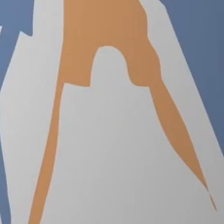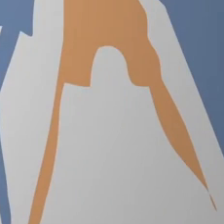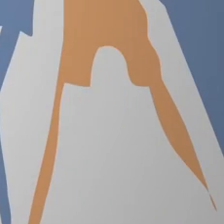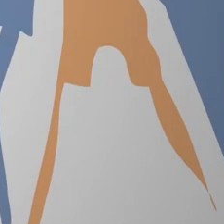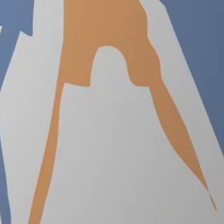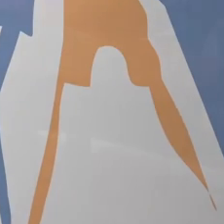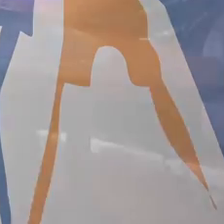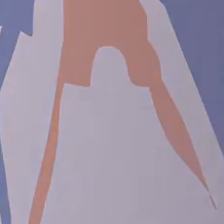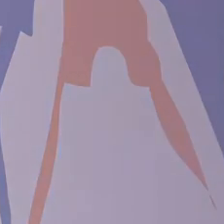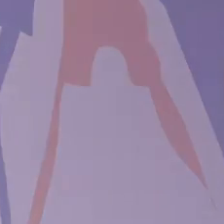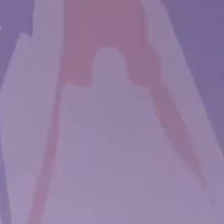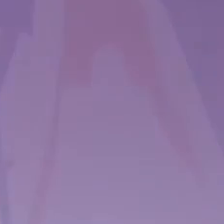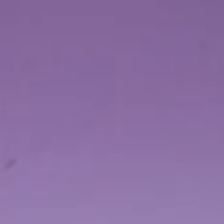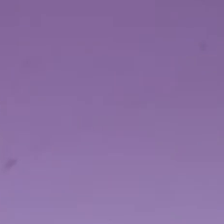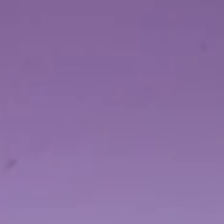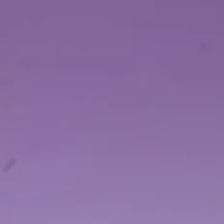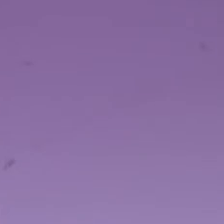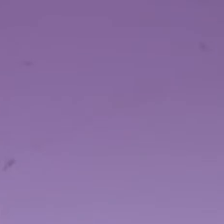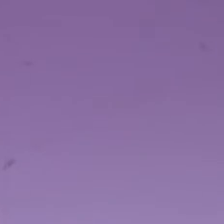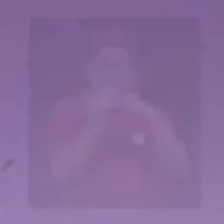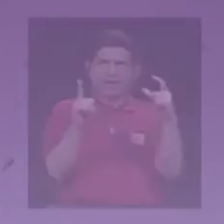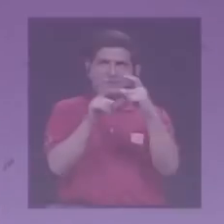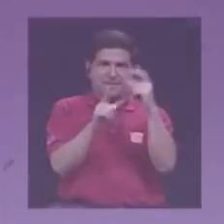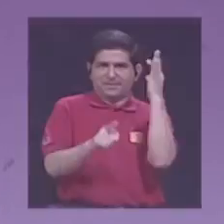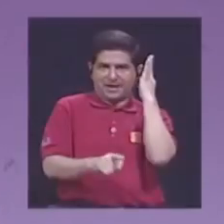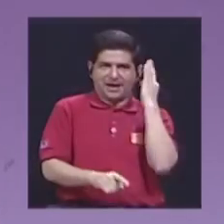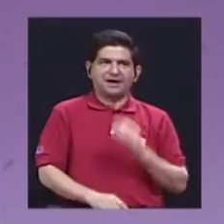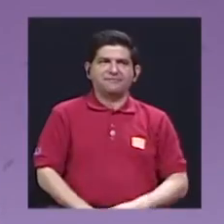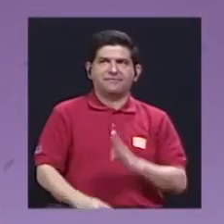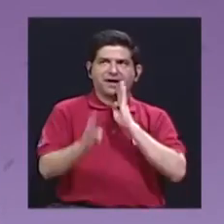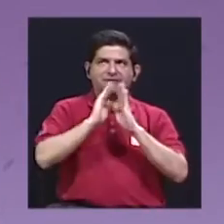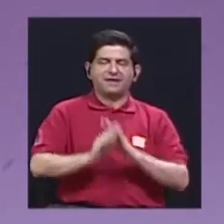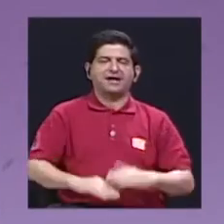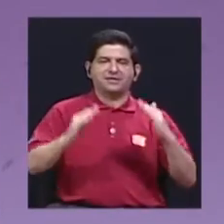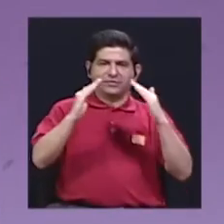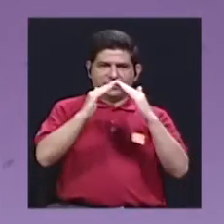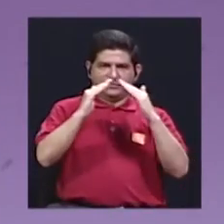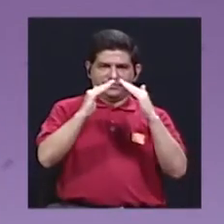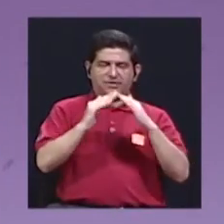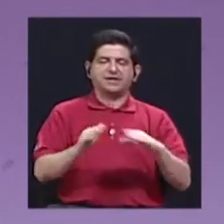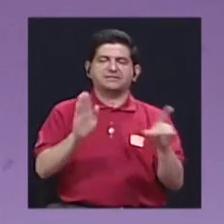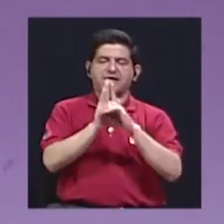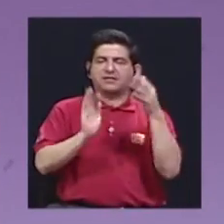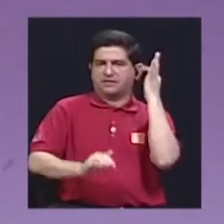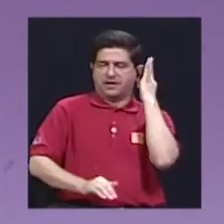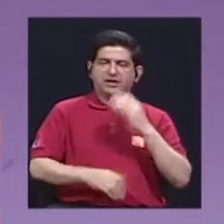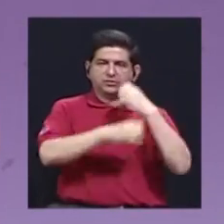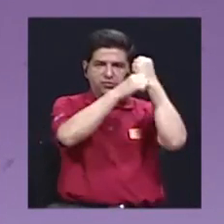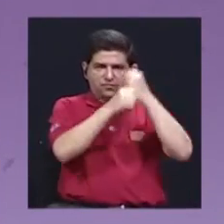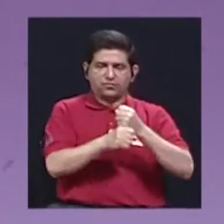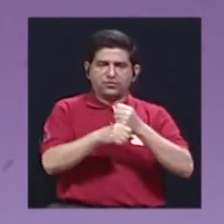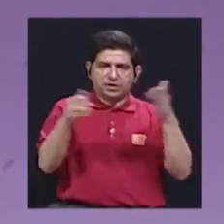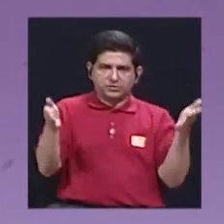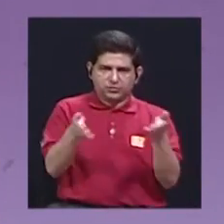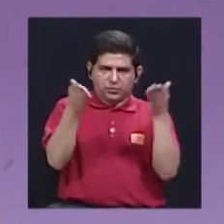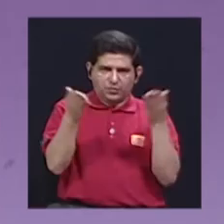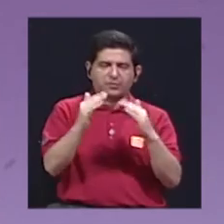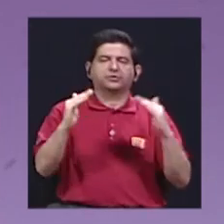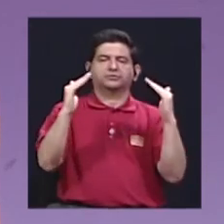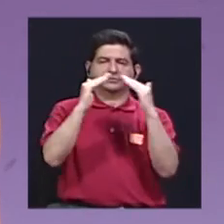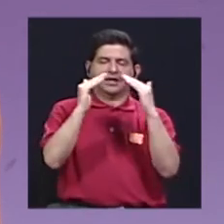estamos de regreso con palabras de mujer hablando sobre vivienda un derecho de las mujeres con la fundación promotora de